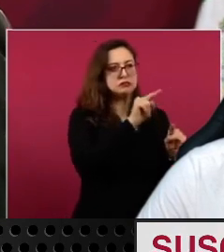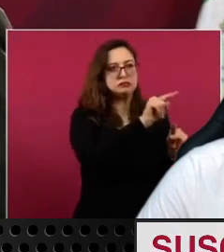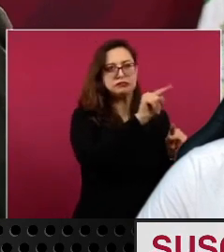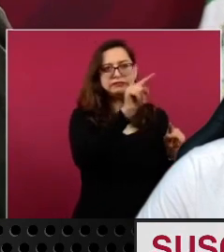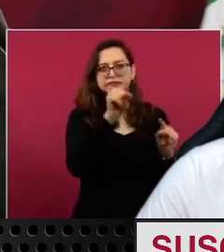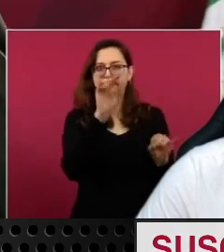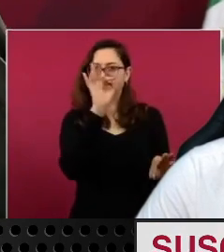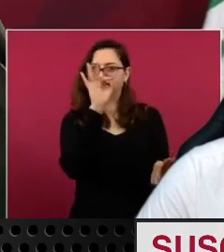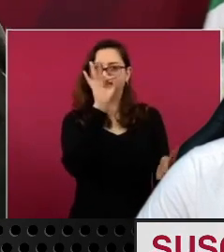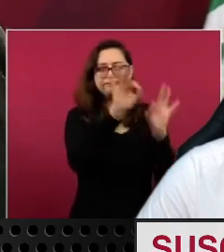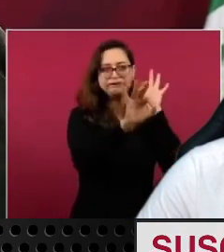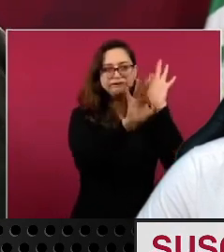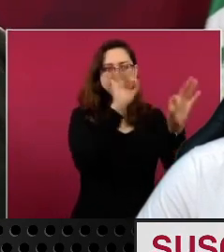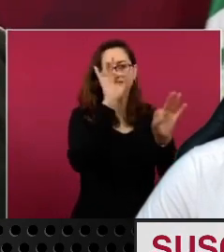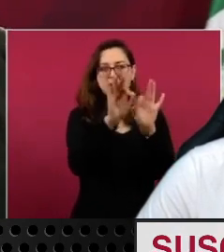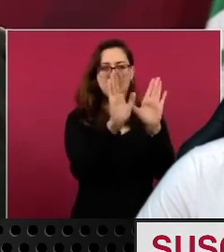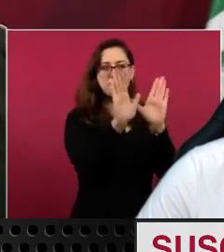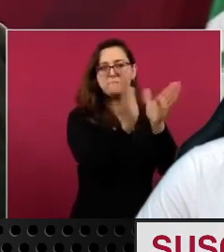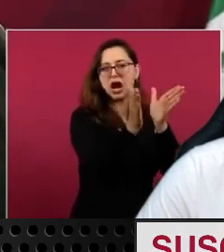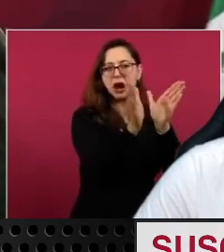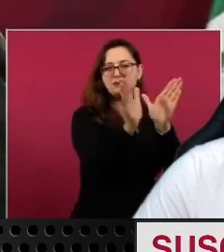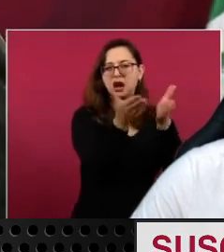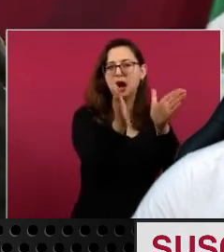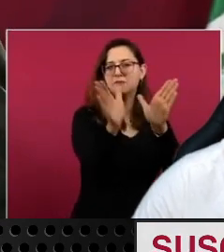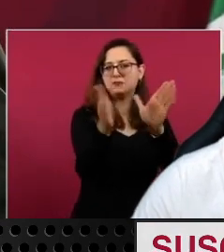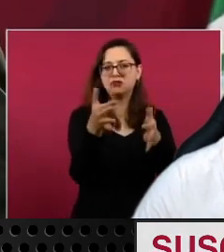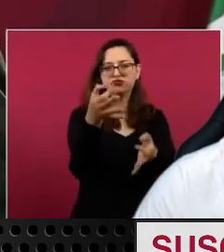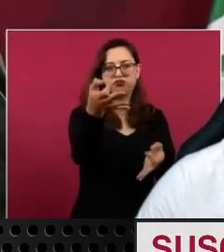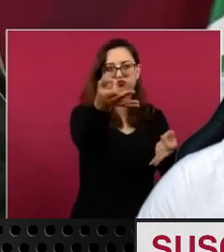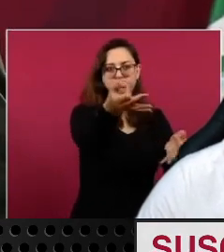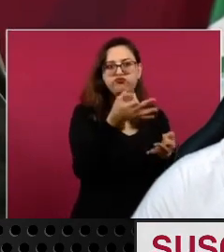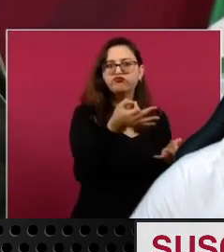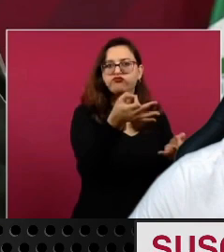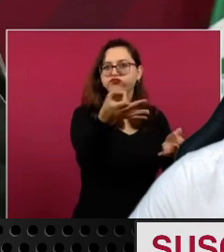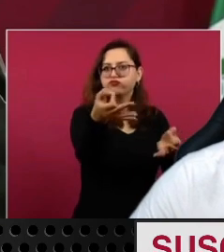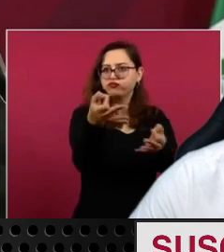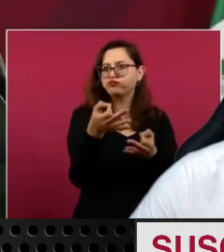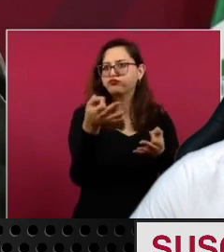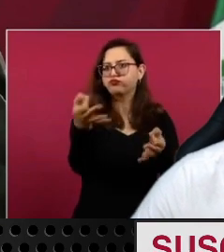tanto a los intelectuales